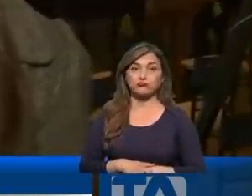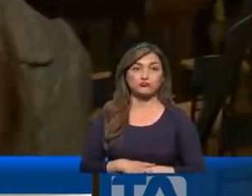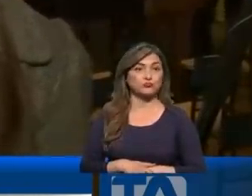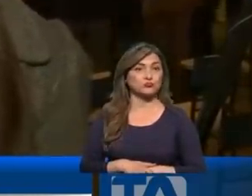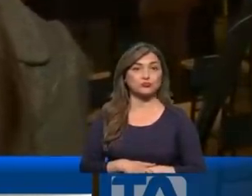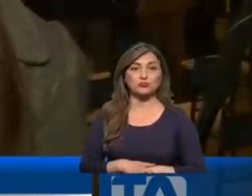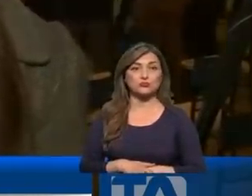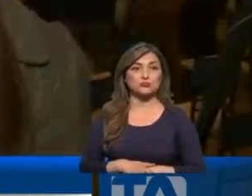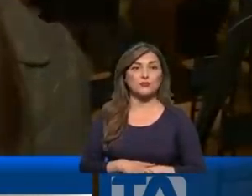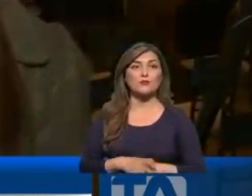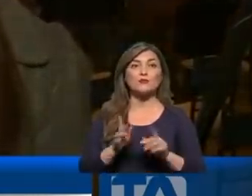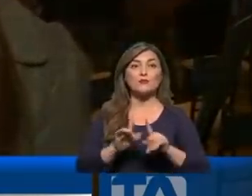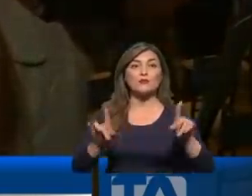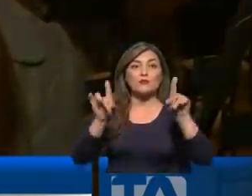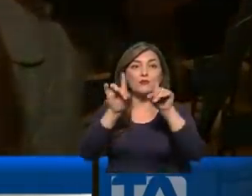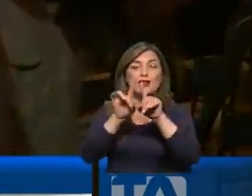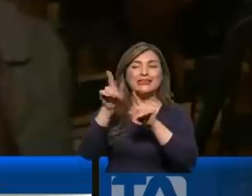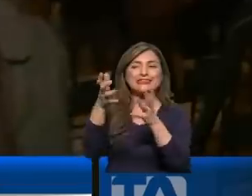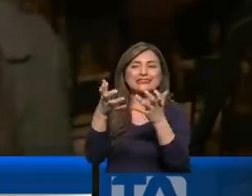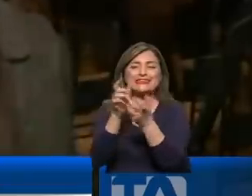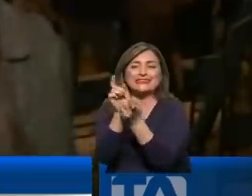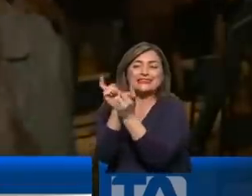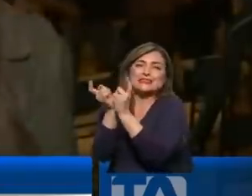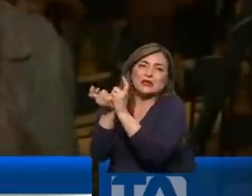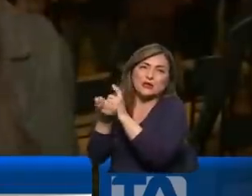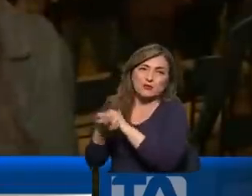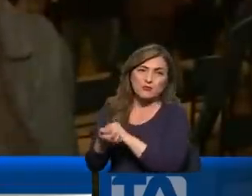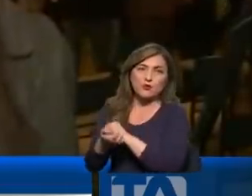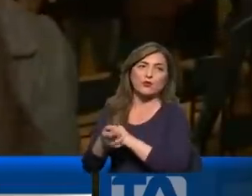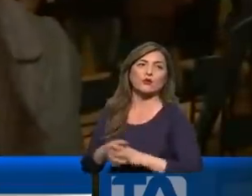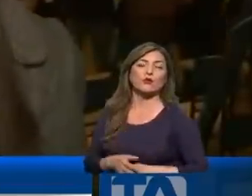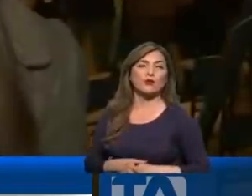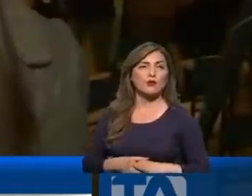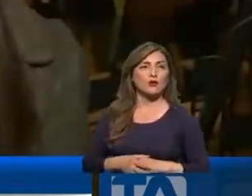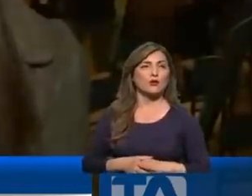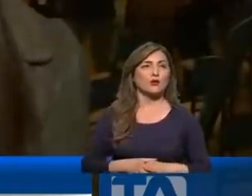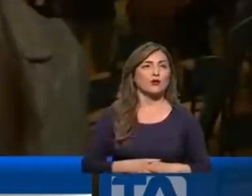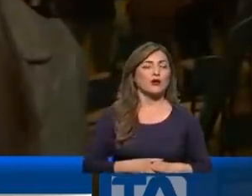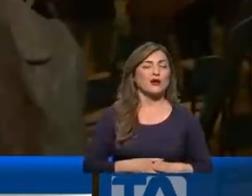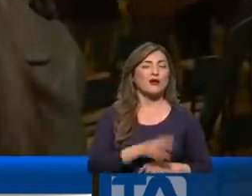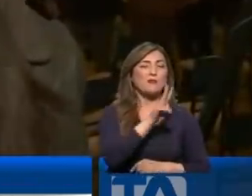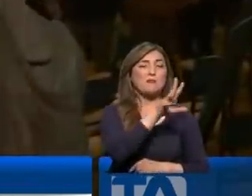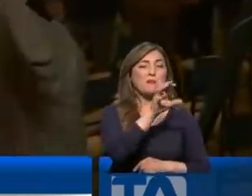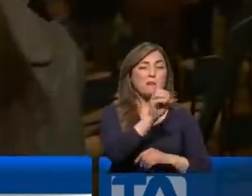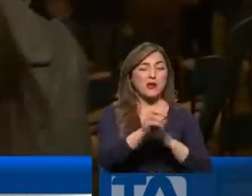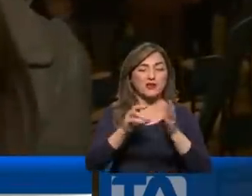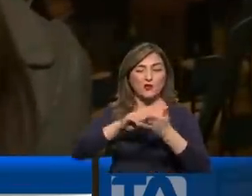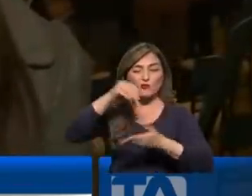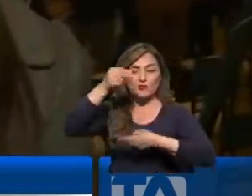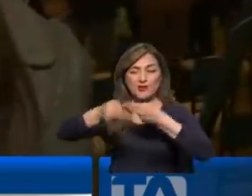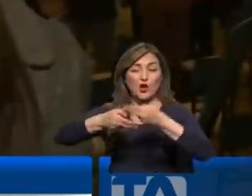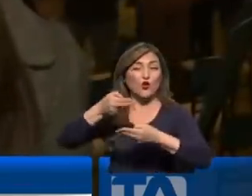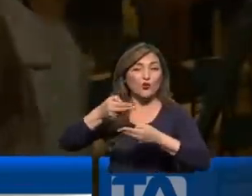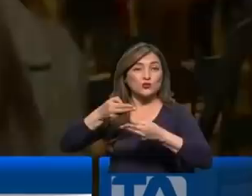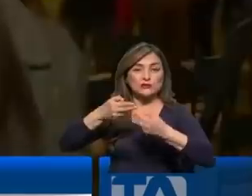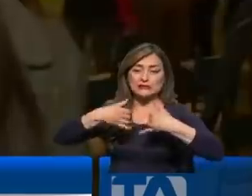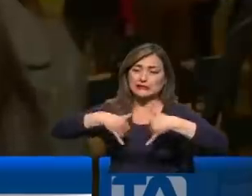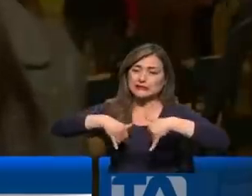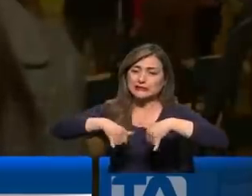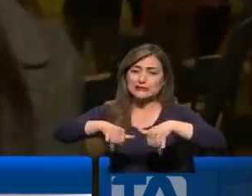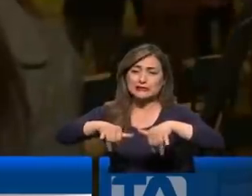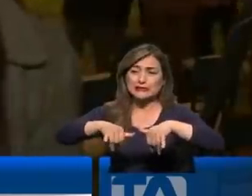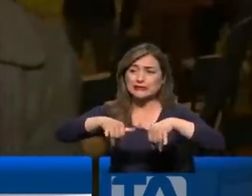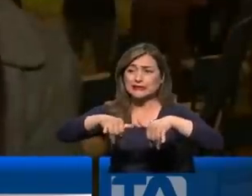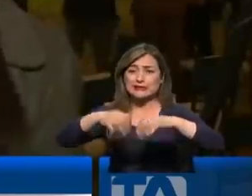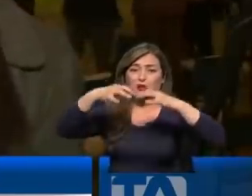Precisamente estas son las cifras que se buscan revertir, pues uno de cada 20 emprendedores no dura en el tiempo y tienen que cerrar sus